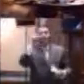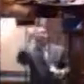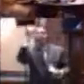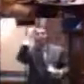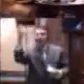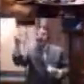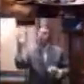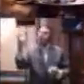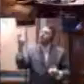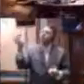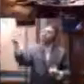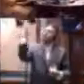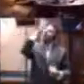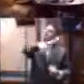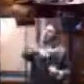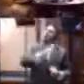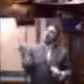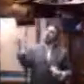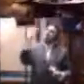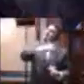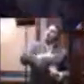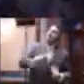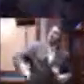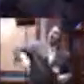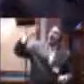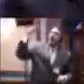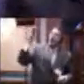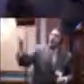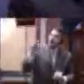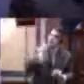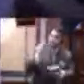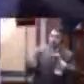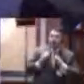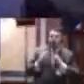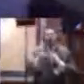empleo, que acabe con la pobreza,